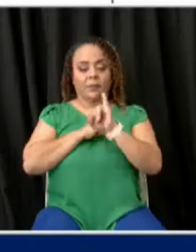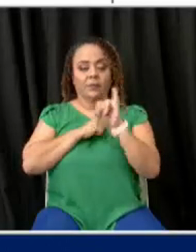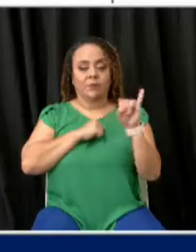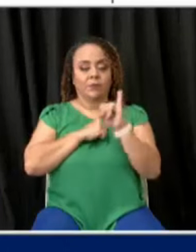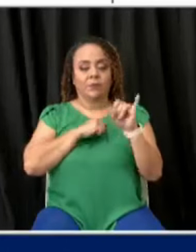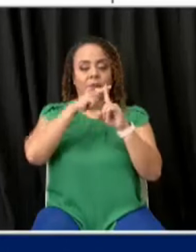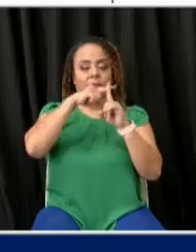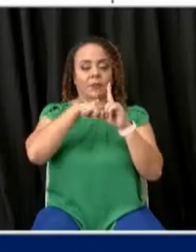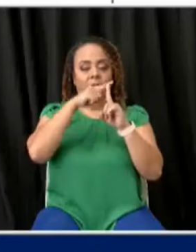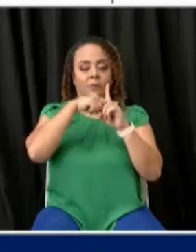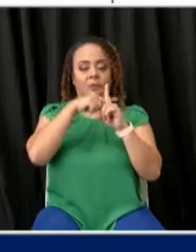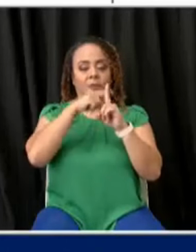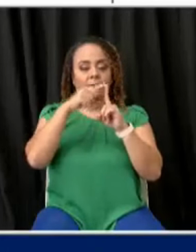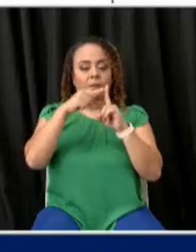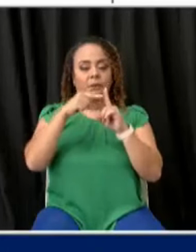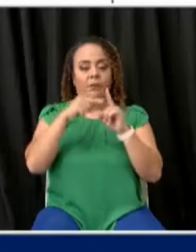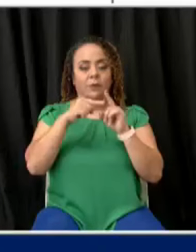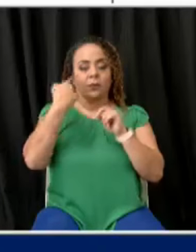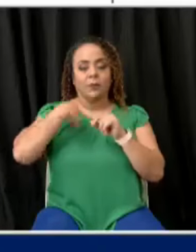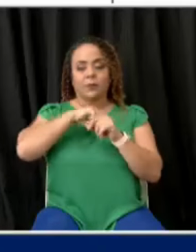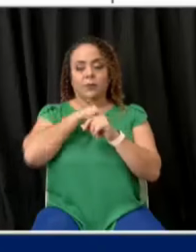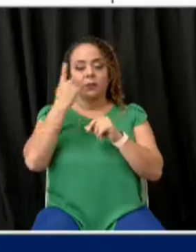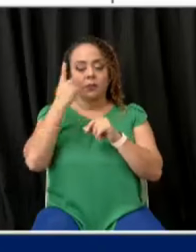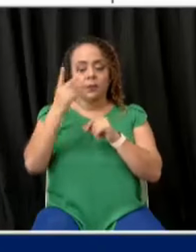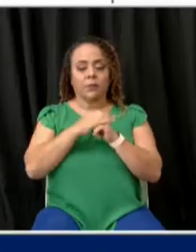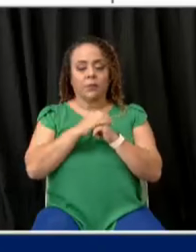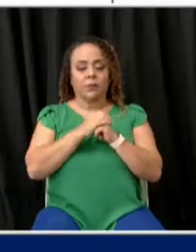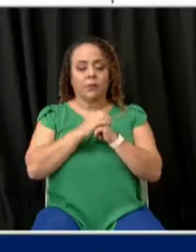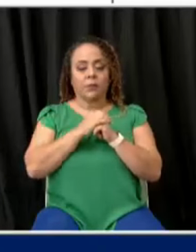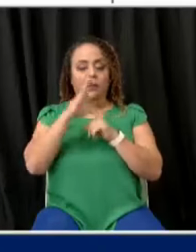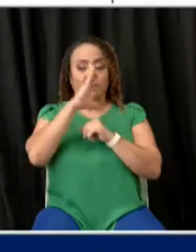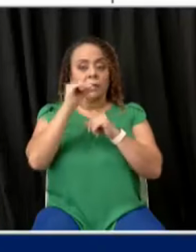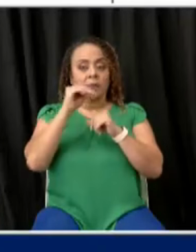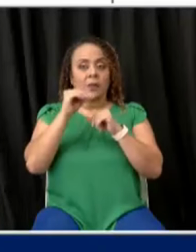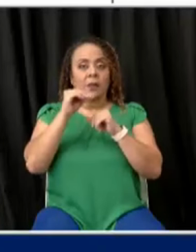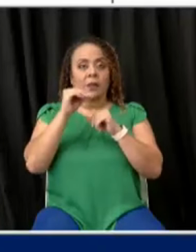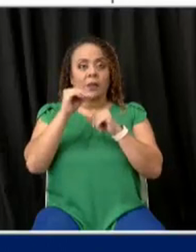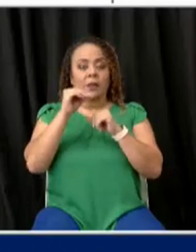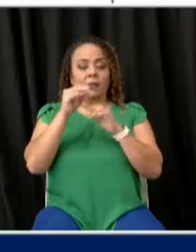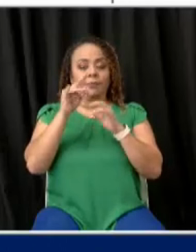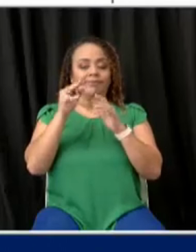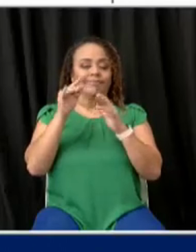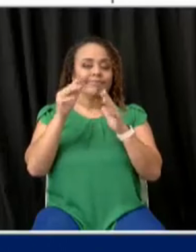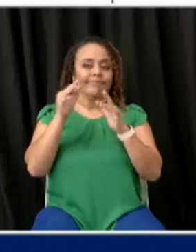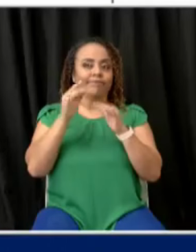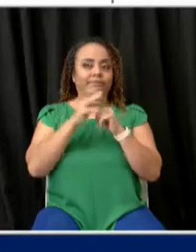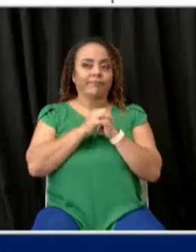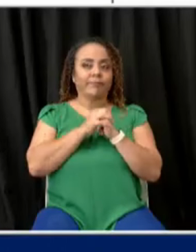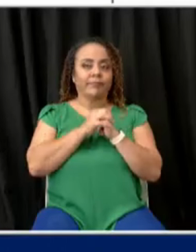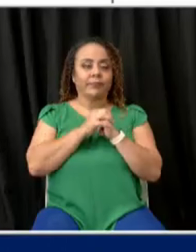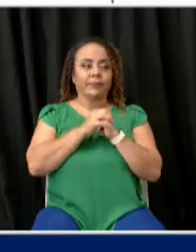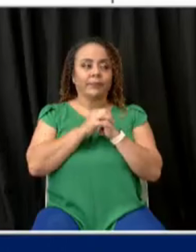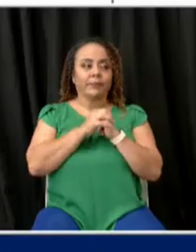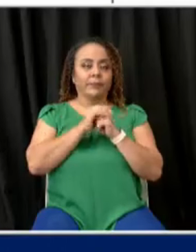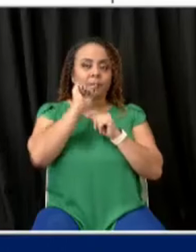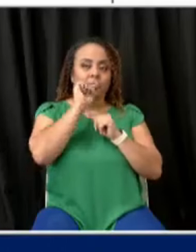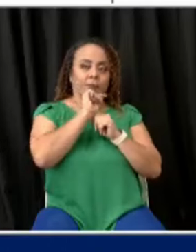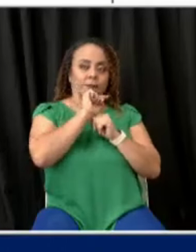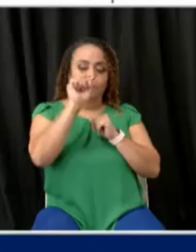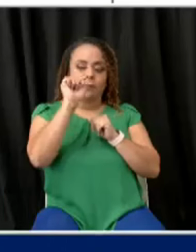la temperatura, nosotros vamos a ver la línea que es la de rayitas de la